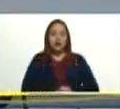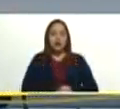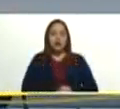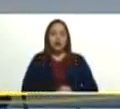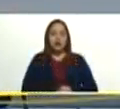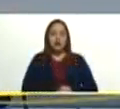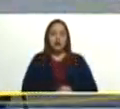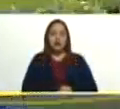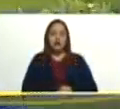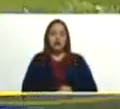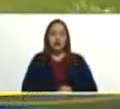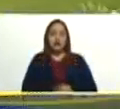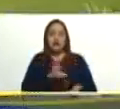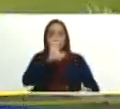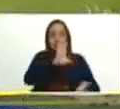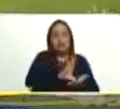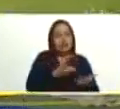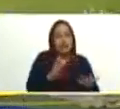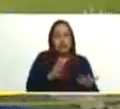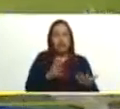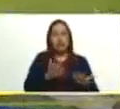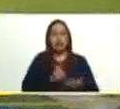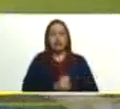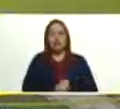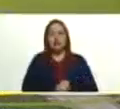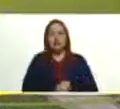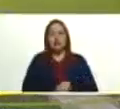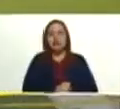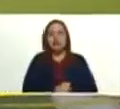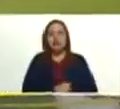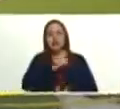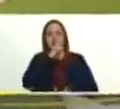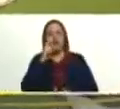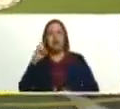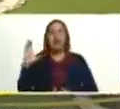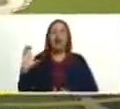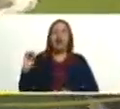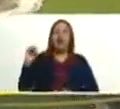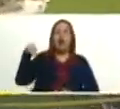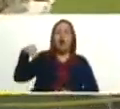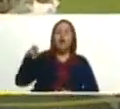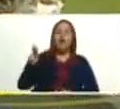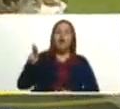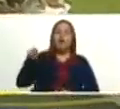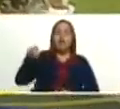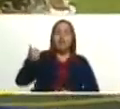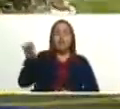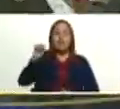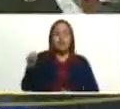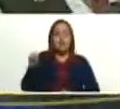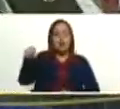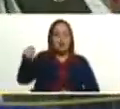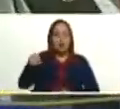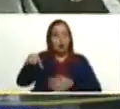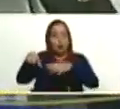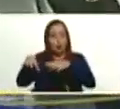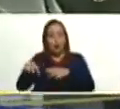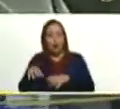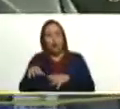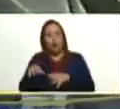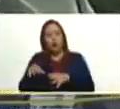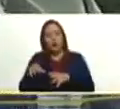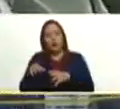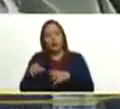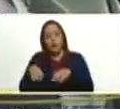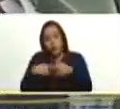planificación centralizada que se llamaba comunismo, There was a